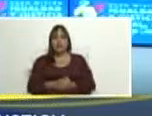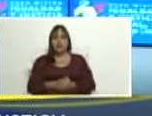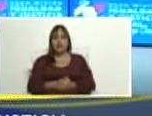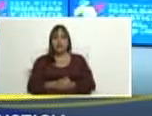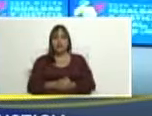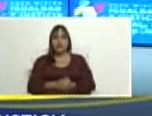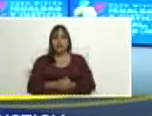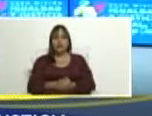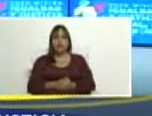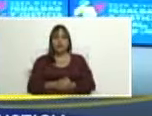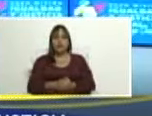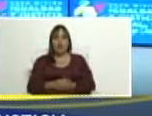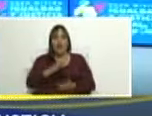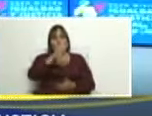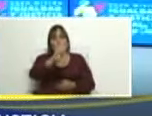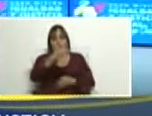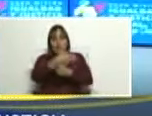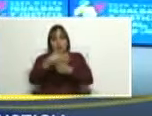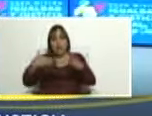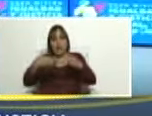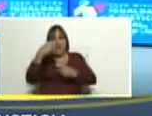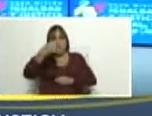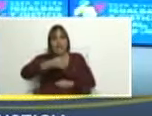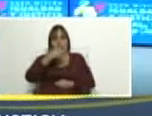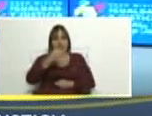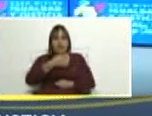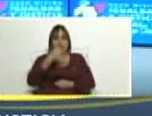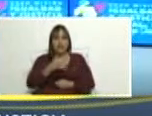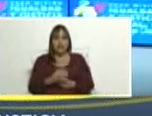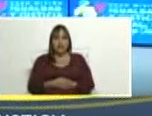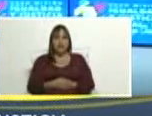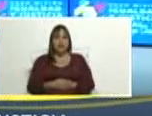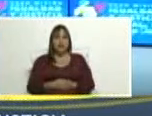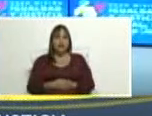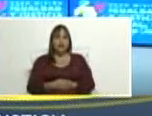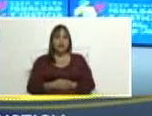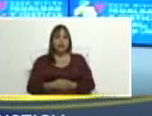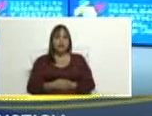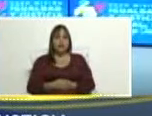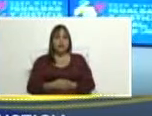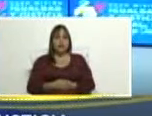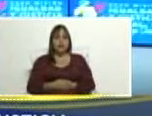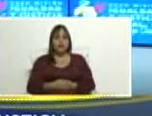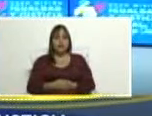Cuando a las 4:30 de aquella tarde